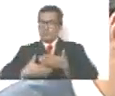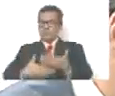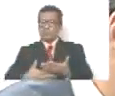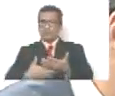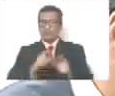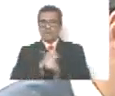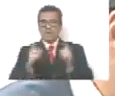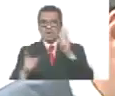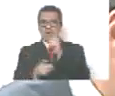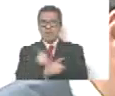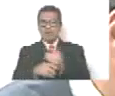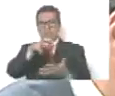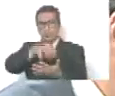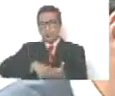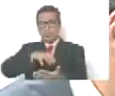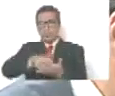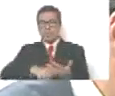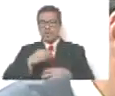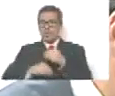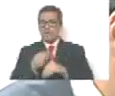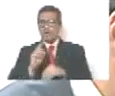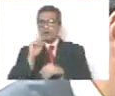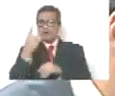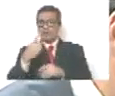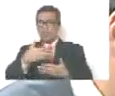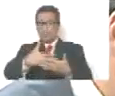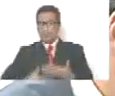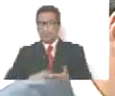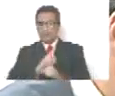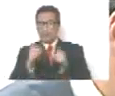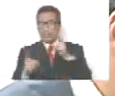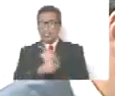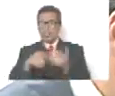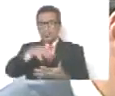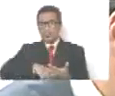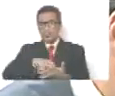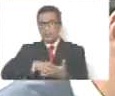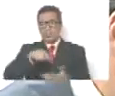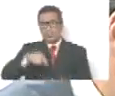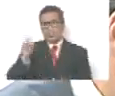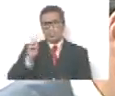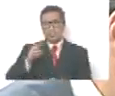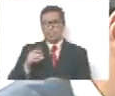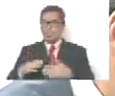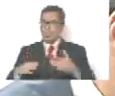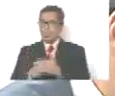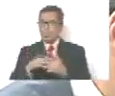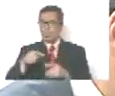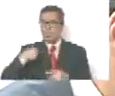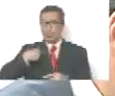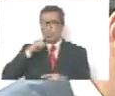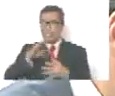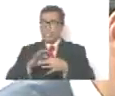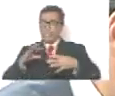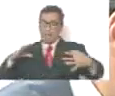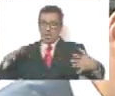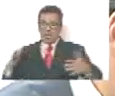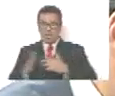agraria. Prieto hizo las primeras propuestas de reforma agraria en este país y era un golpe para quienes pretendían, los grandes terratenientes que